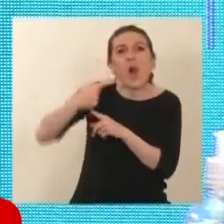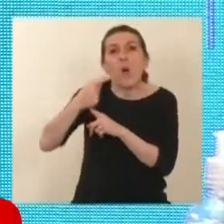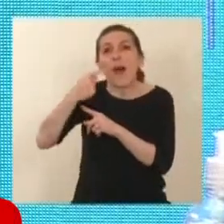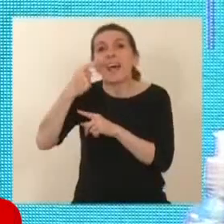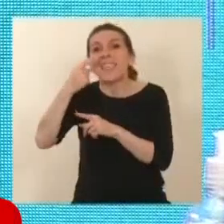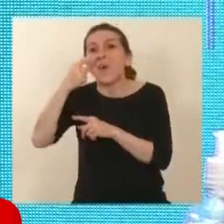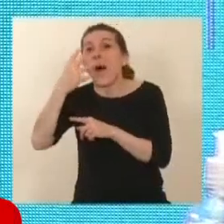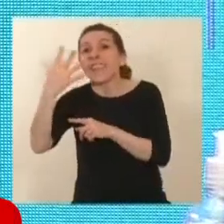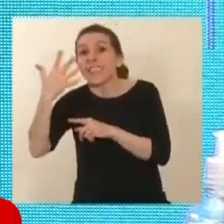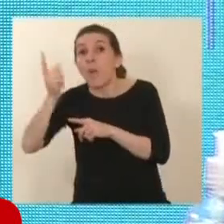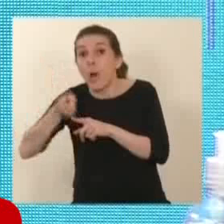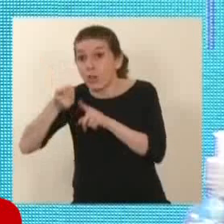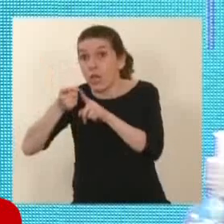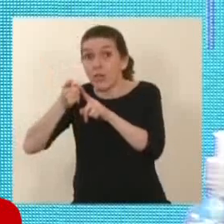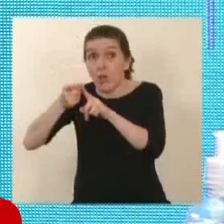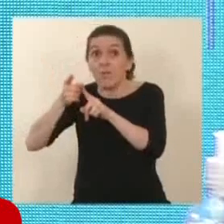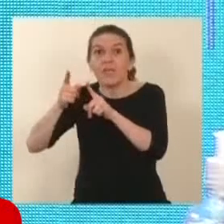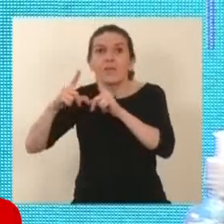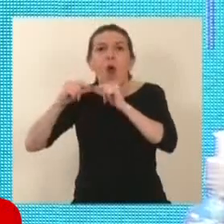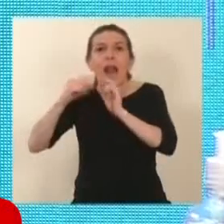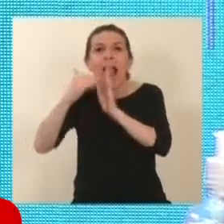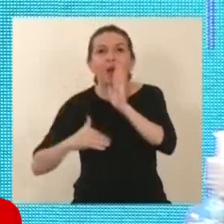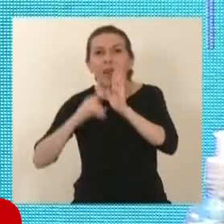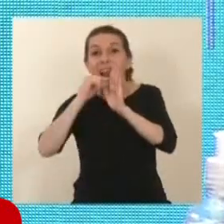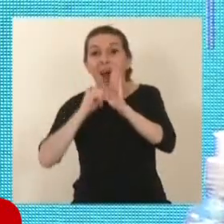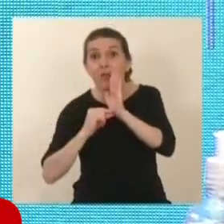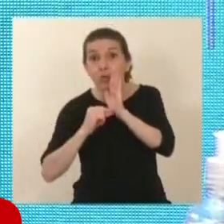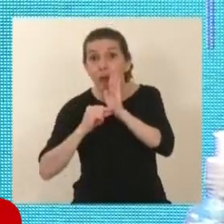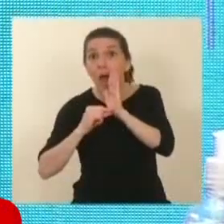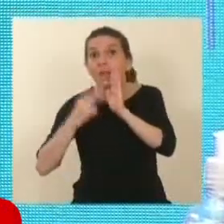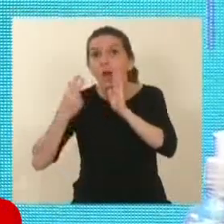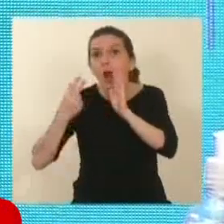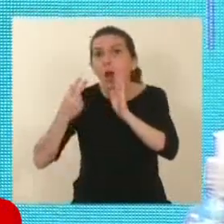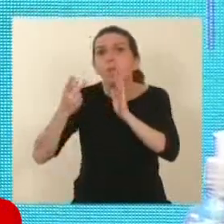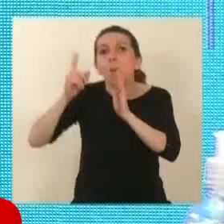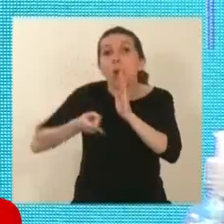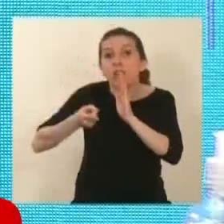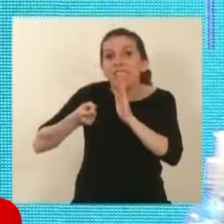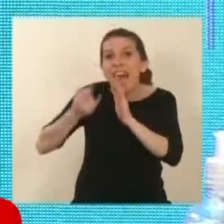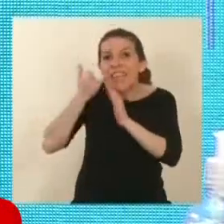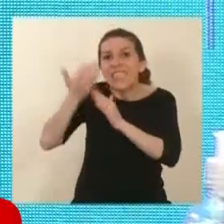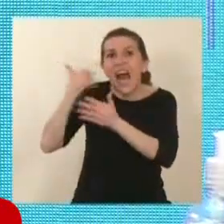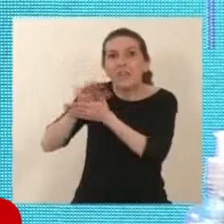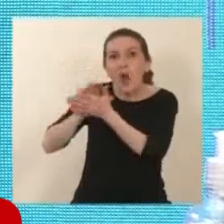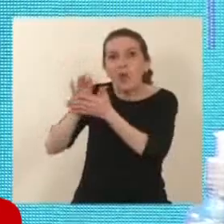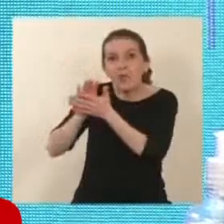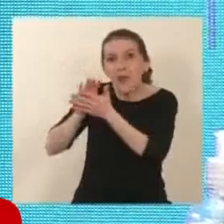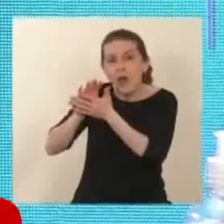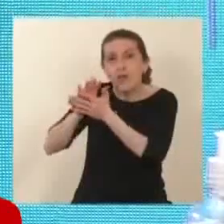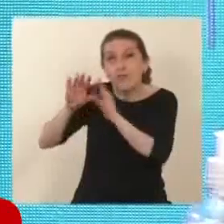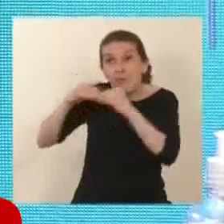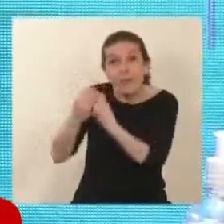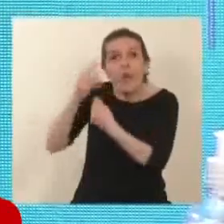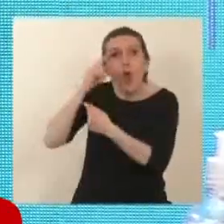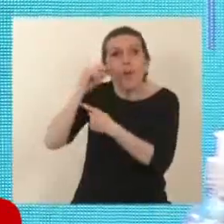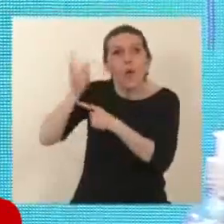93,55%, que por obra de las cláusulas de acción colectiva eleva el porcentaje reestructurado al